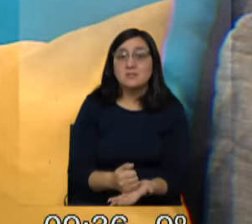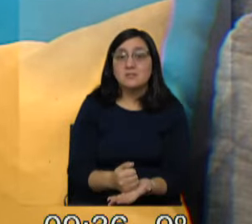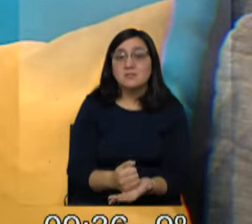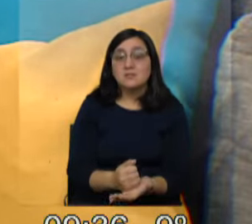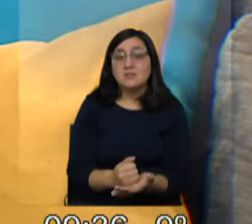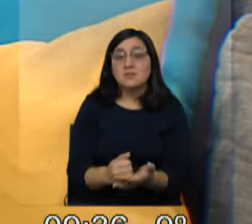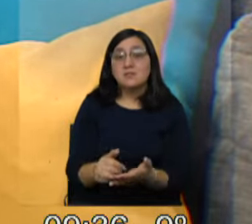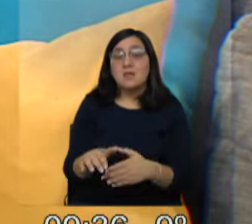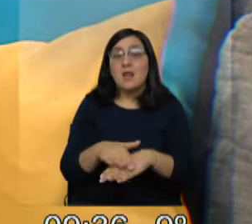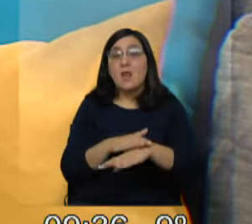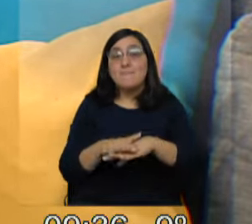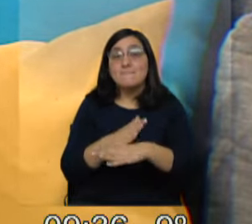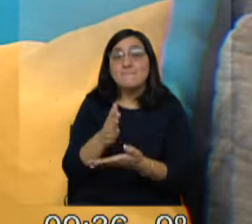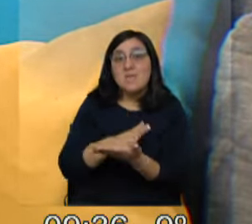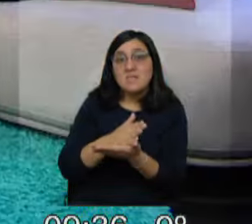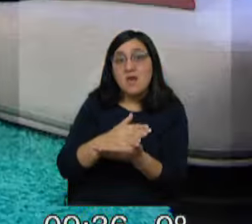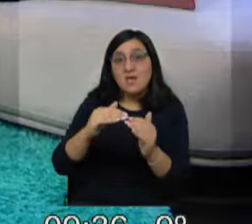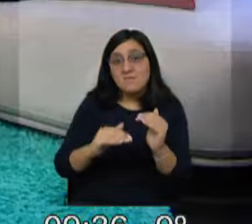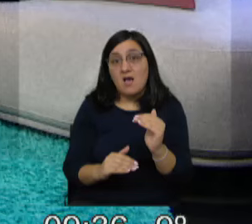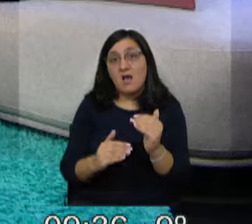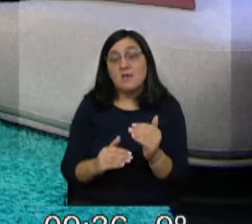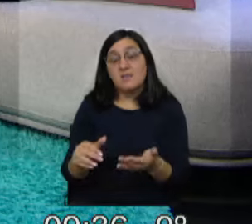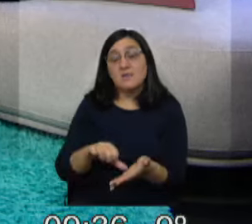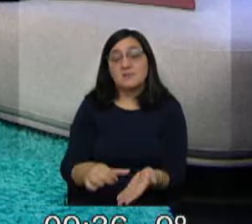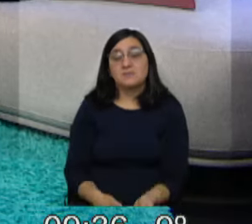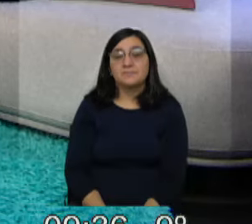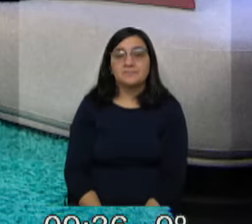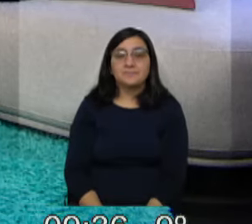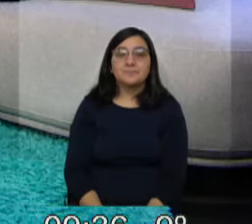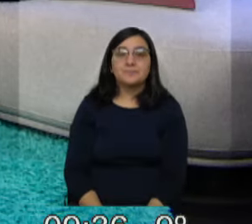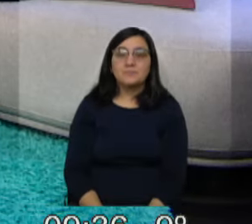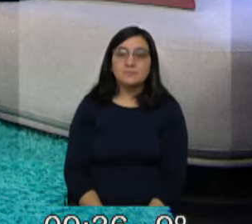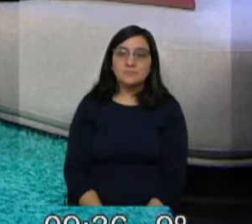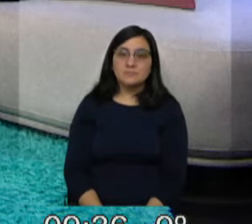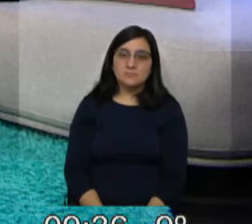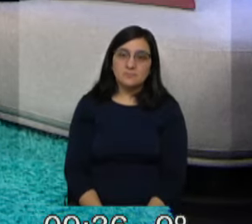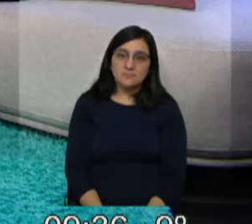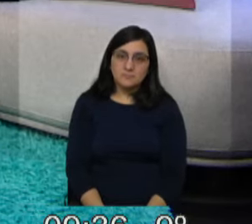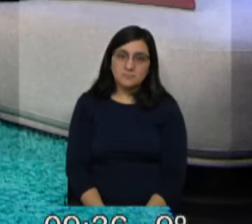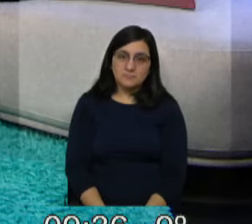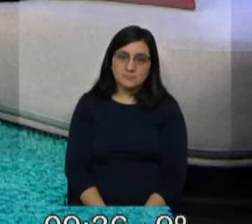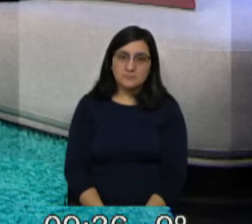clase media y clase baja de este país. Total, clarísimo. Está buenísima esa bajada.